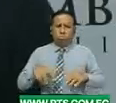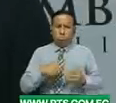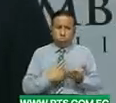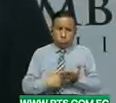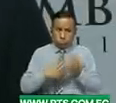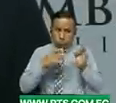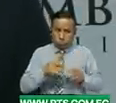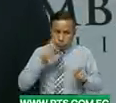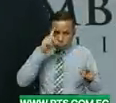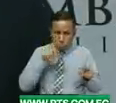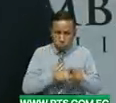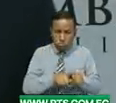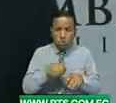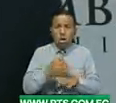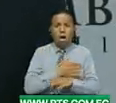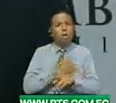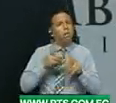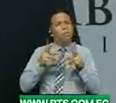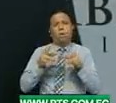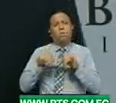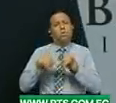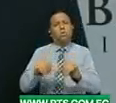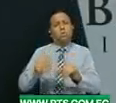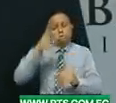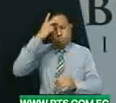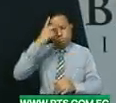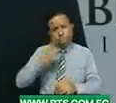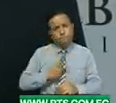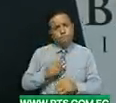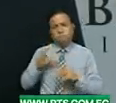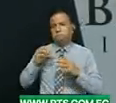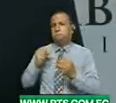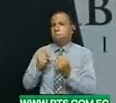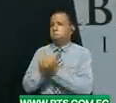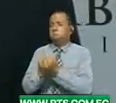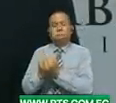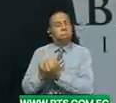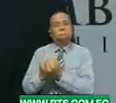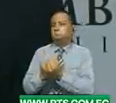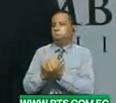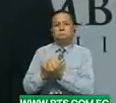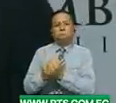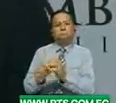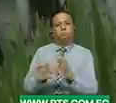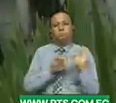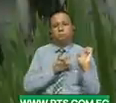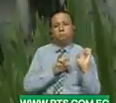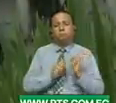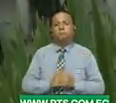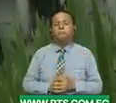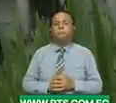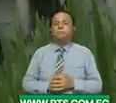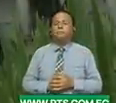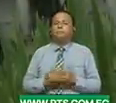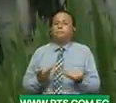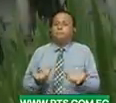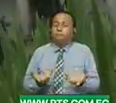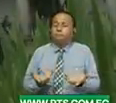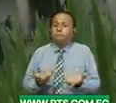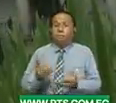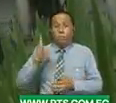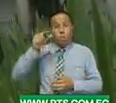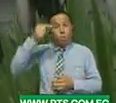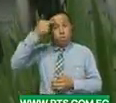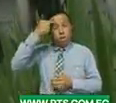manifestó públicamente en la mañana. Es decir, nosotros no apoyamos esta ley de inversiones. El panorama para el gobierno